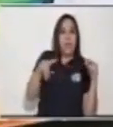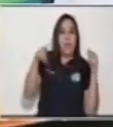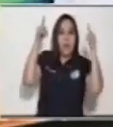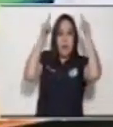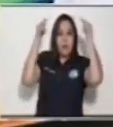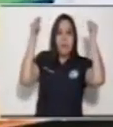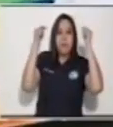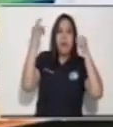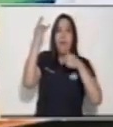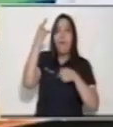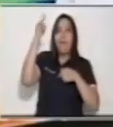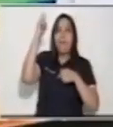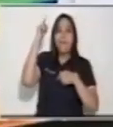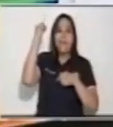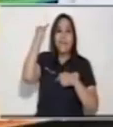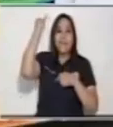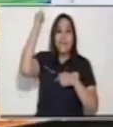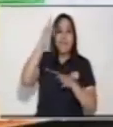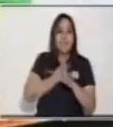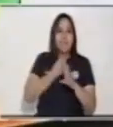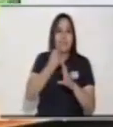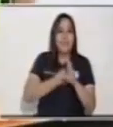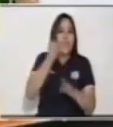nuestra imaginación.